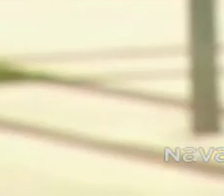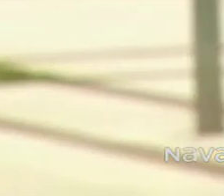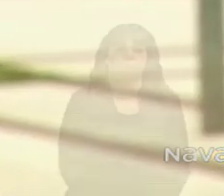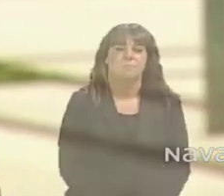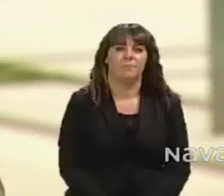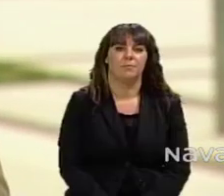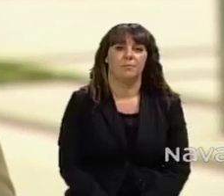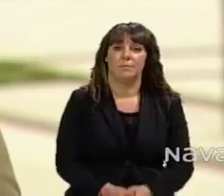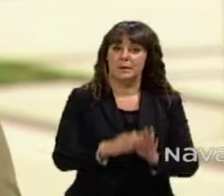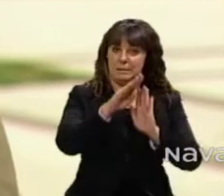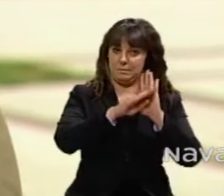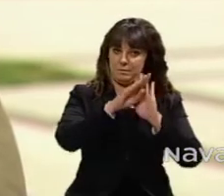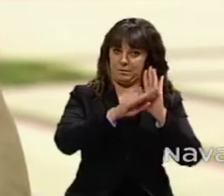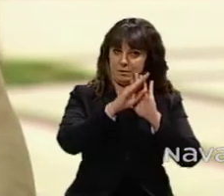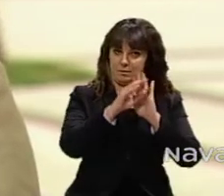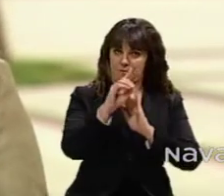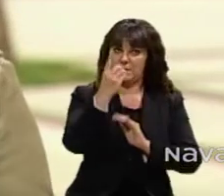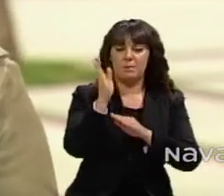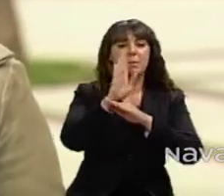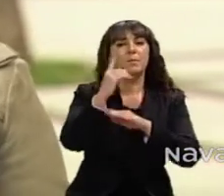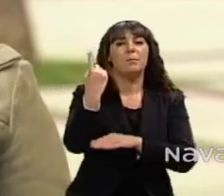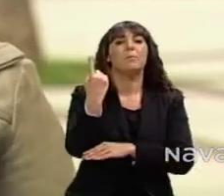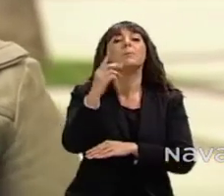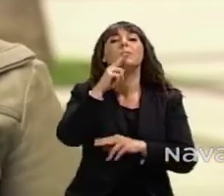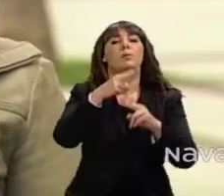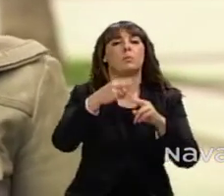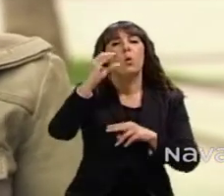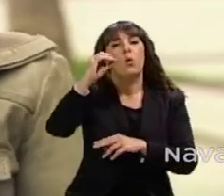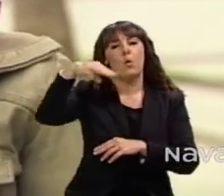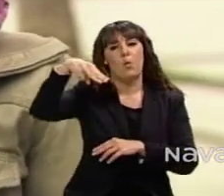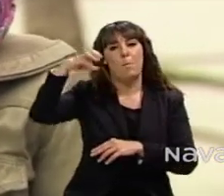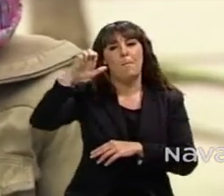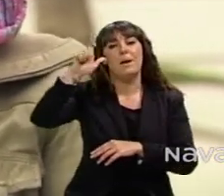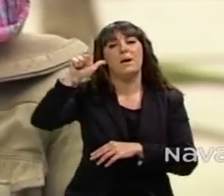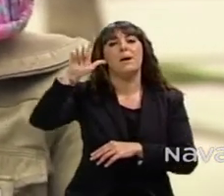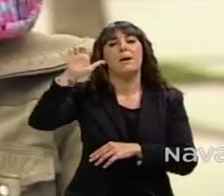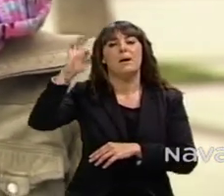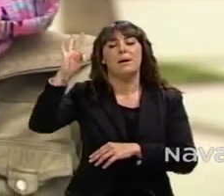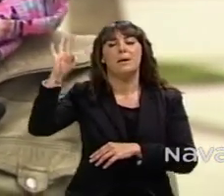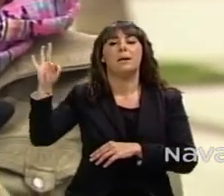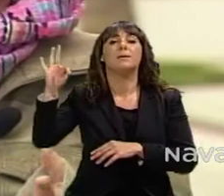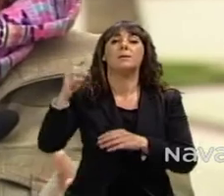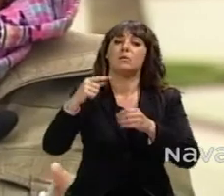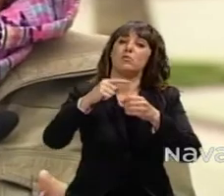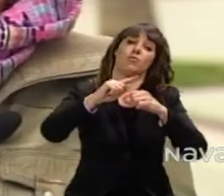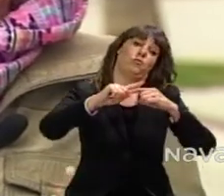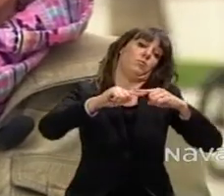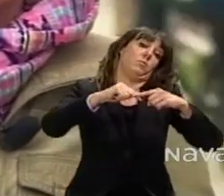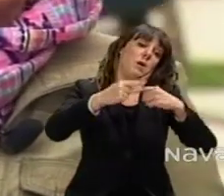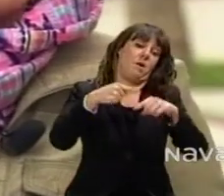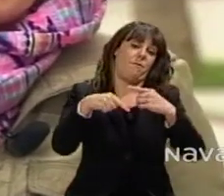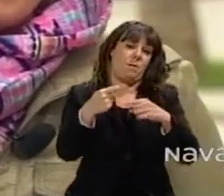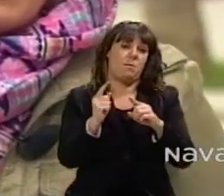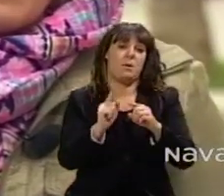Nuestro primer reportaje de esta semana se llama Omelette. Se trata de un negocio familiar que pretende ofrecernos